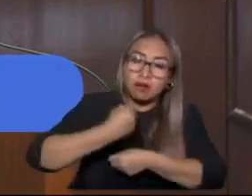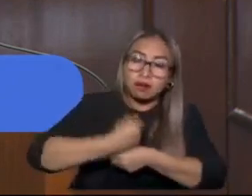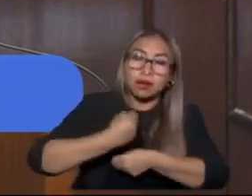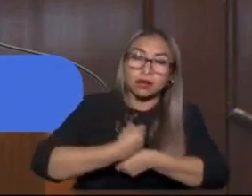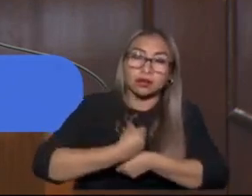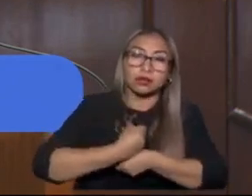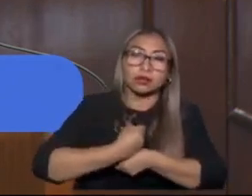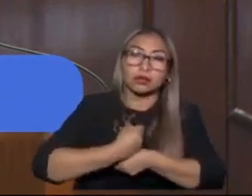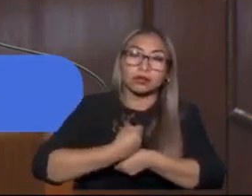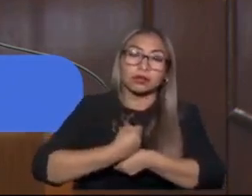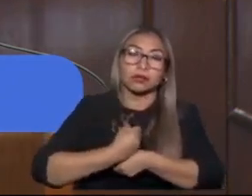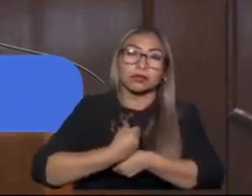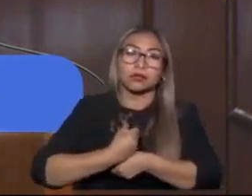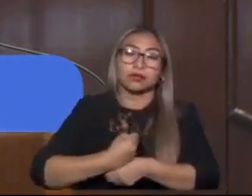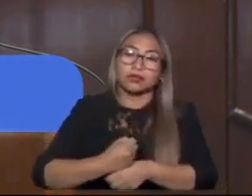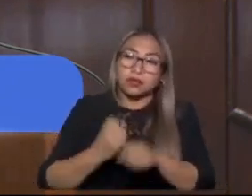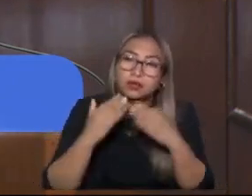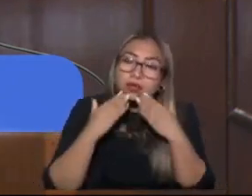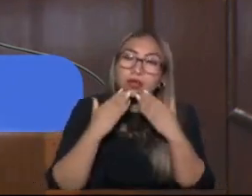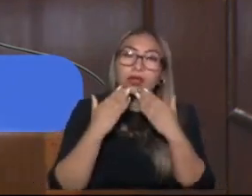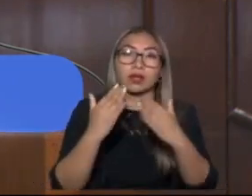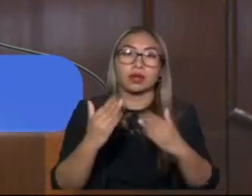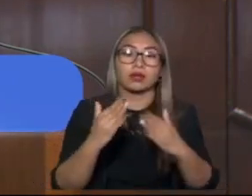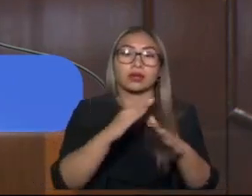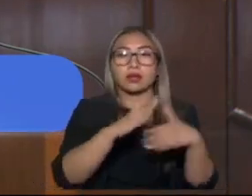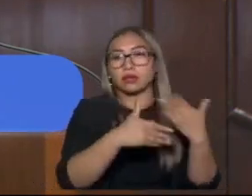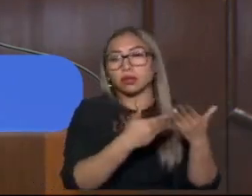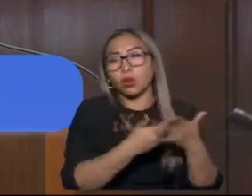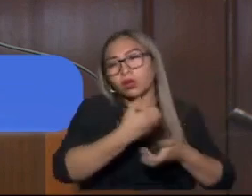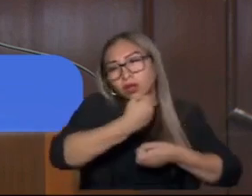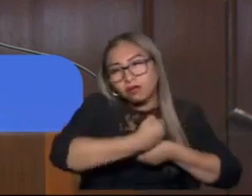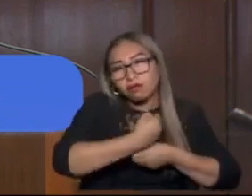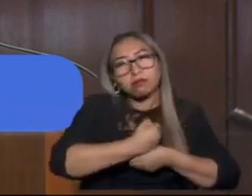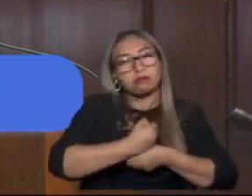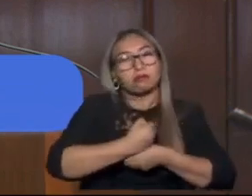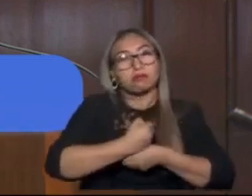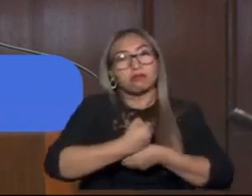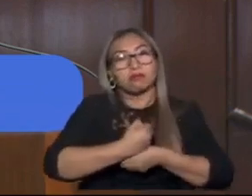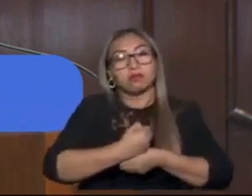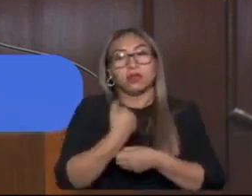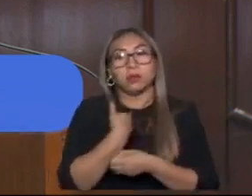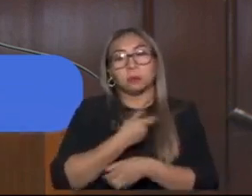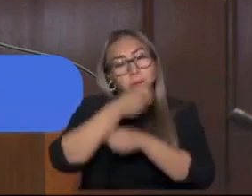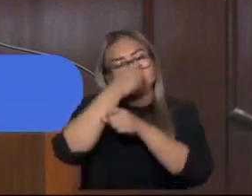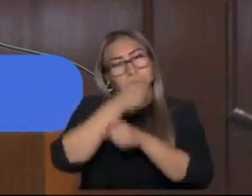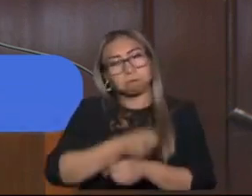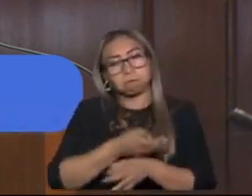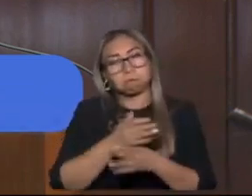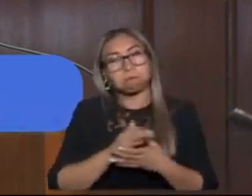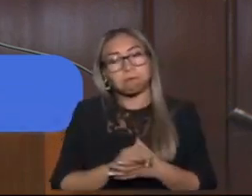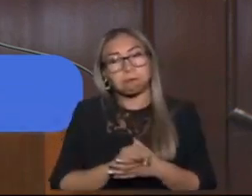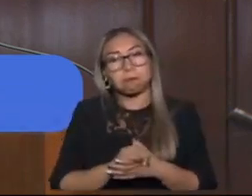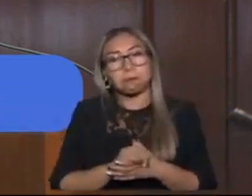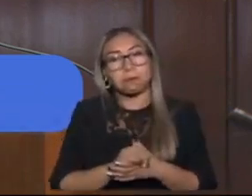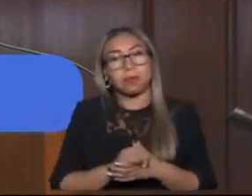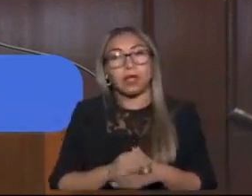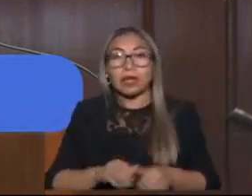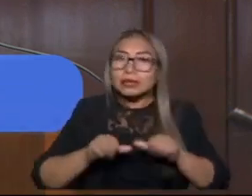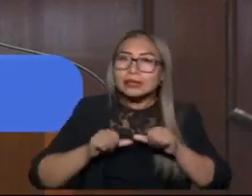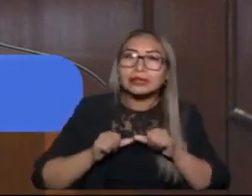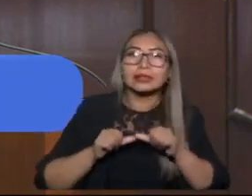país gracias a una estrategia eficaz que reconocieron y